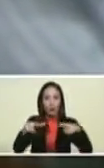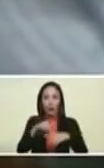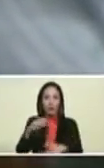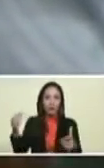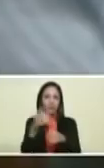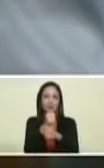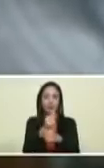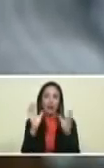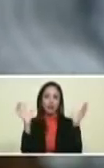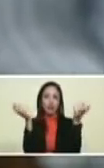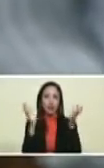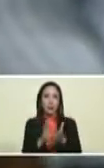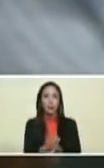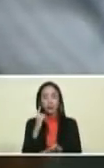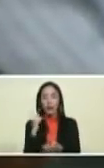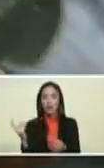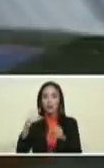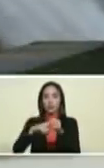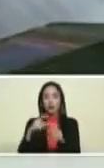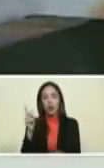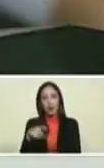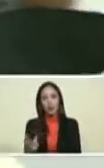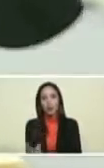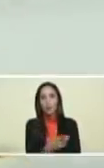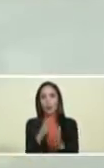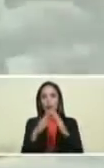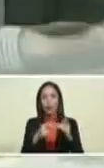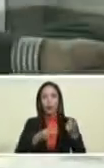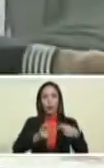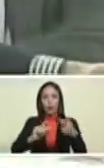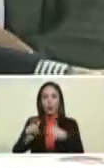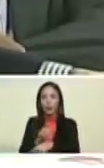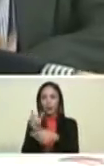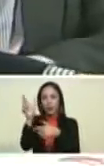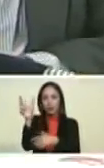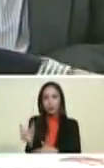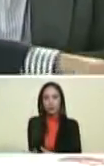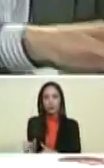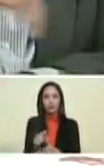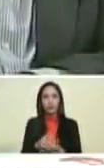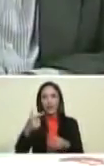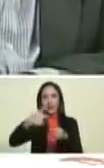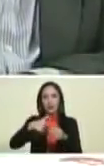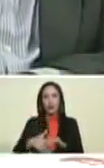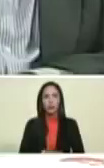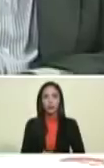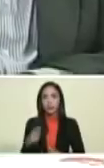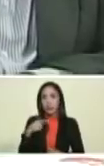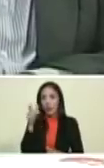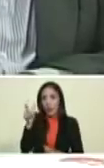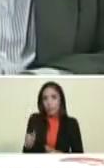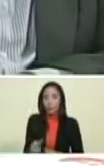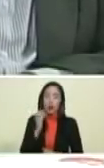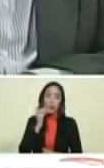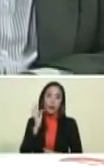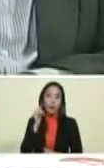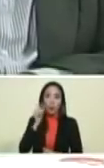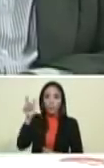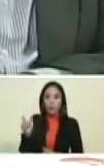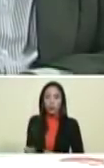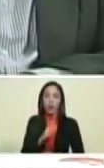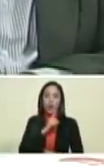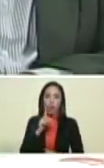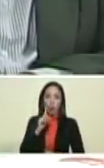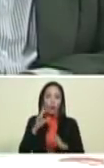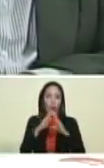va a estar incluido en el dispositivo del surtidor. Es decir, la persona va a llegar... Aquellas que se identificaron,